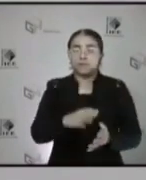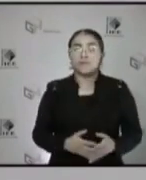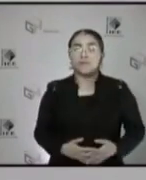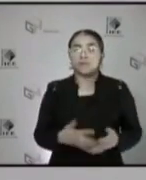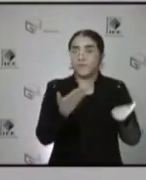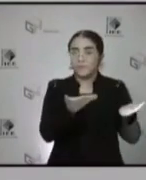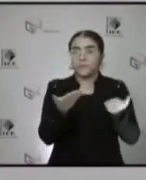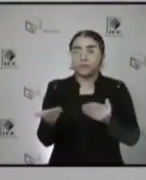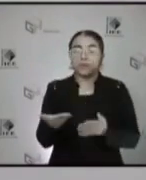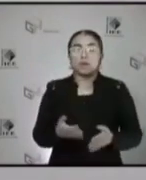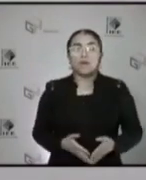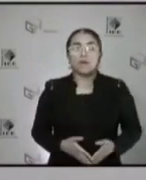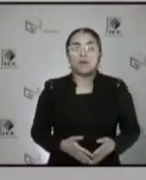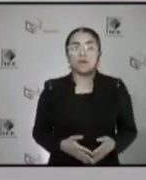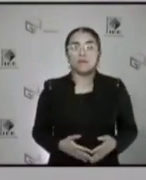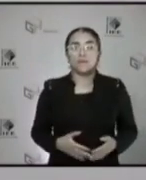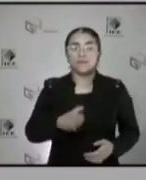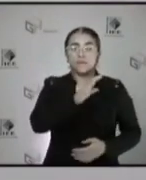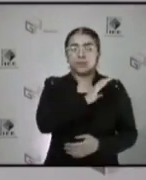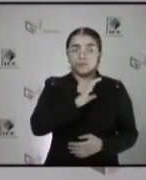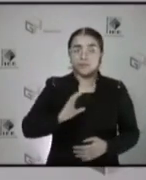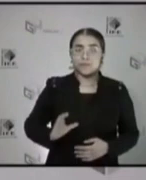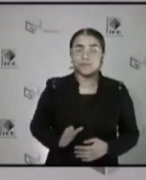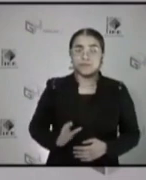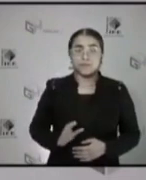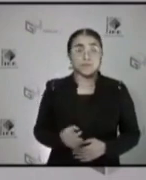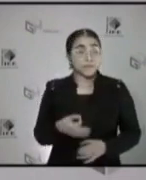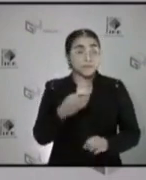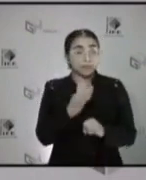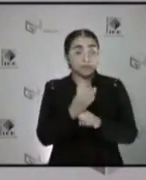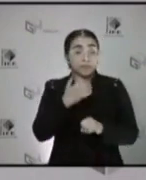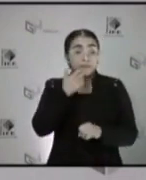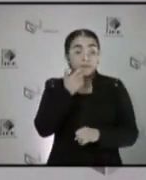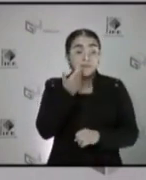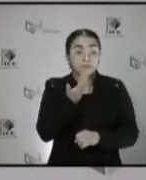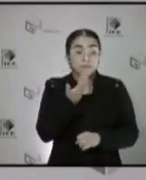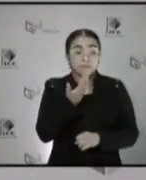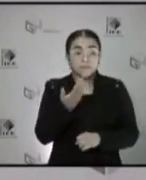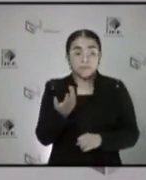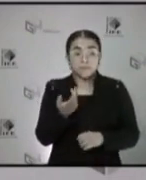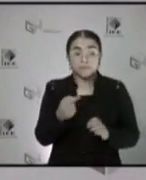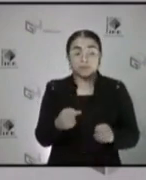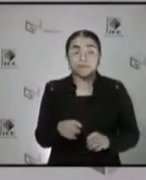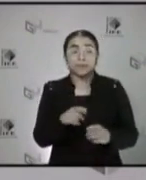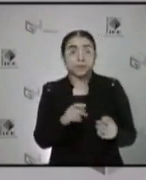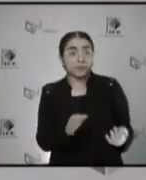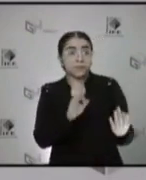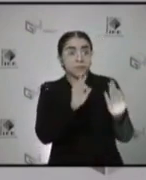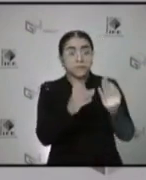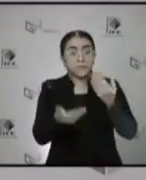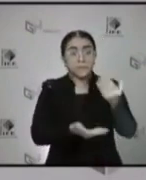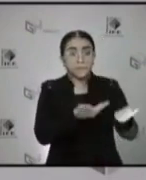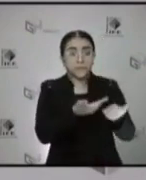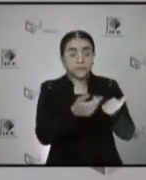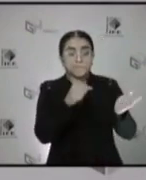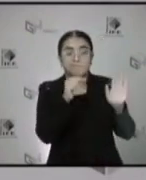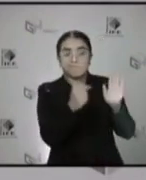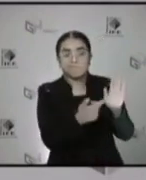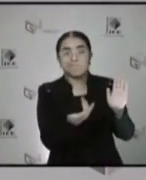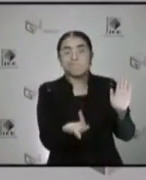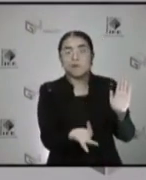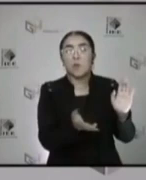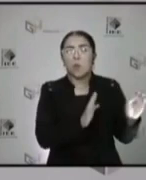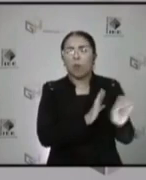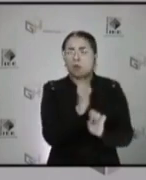Candidata. Gracias. Quiero aprovechar para decir que uno de los mayores problemas que presentamos con la